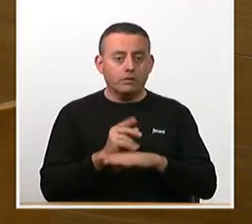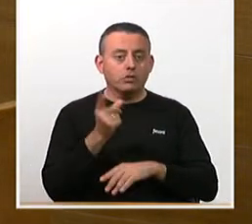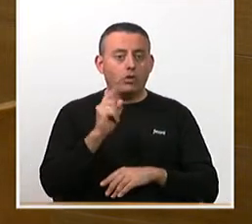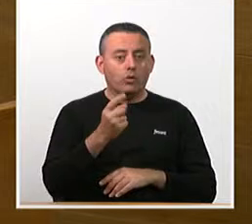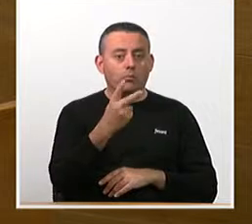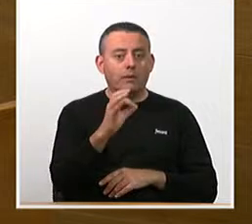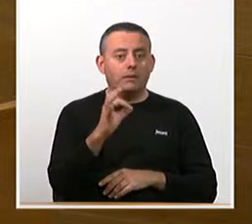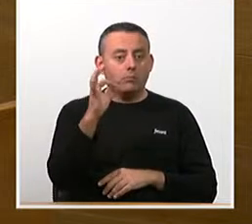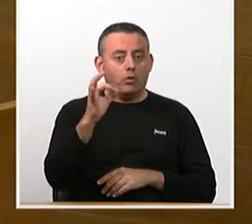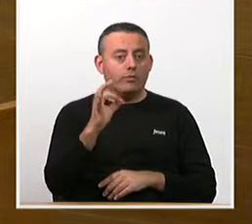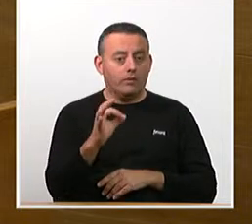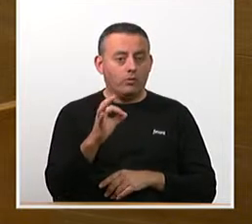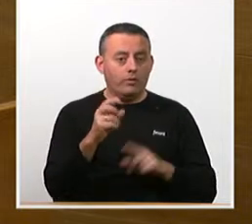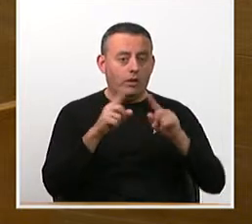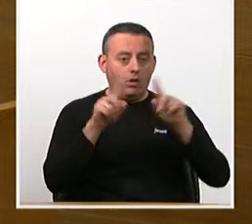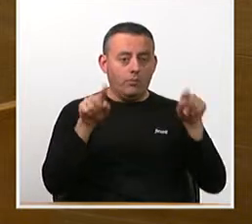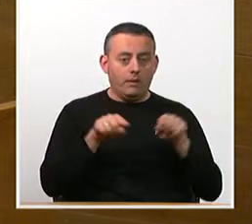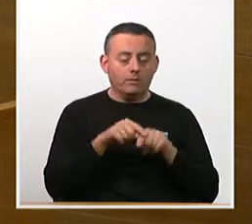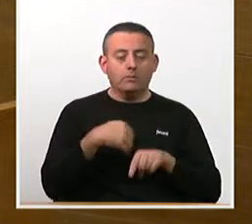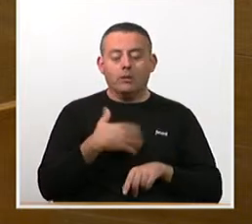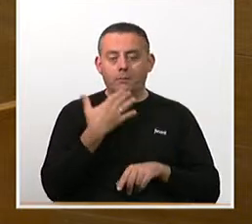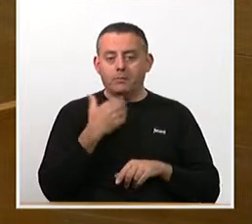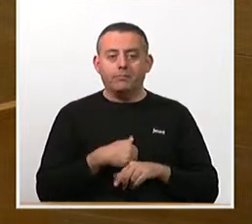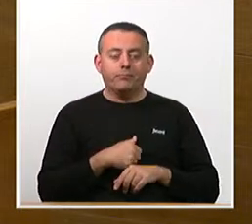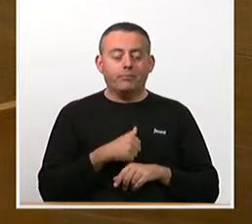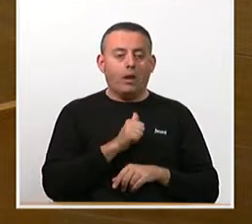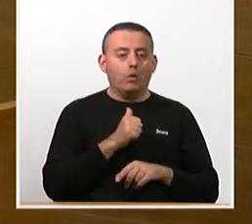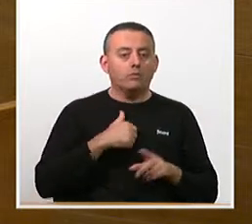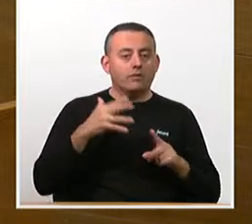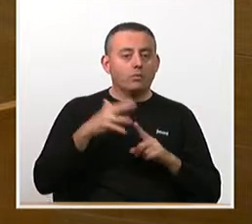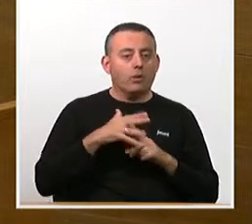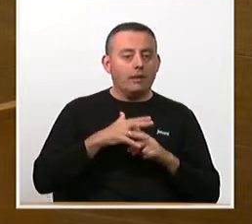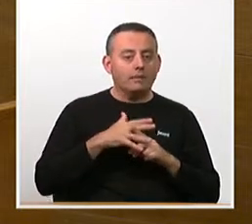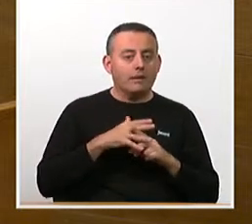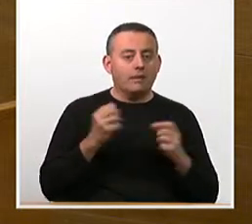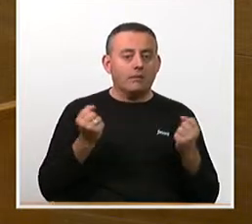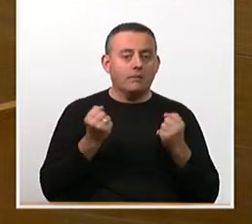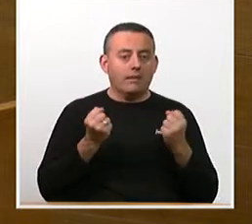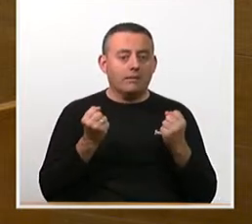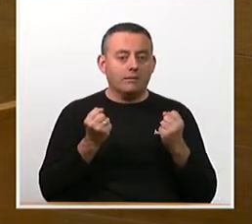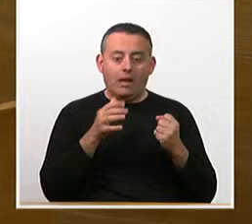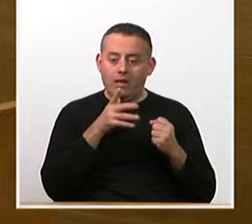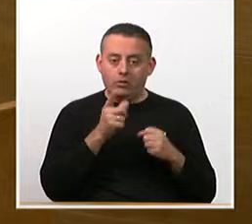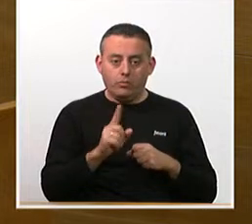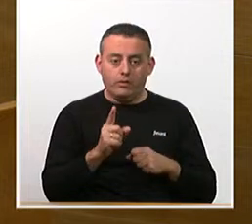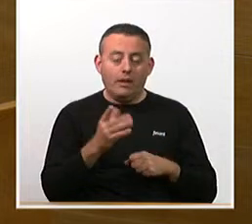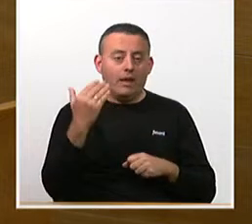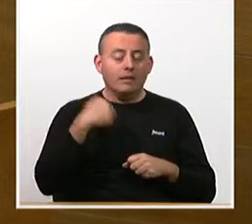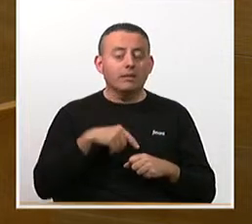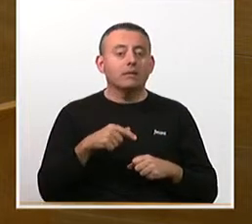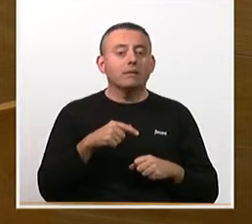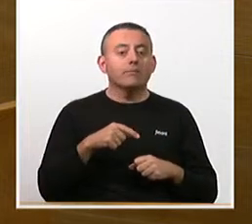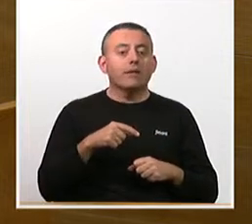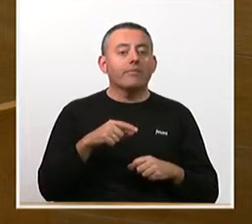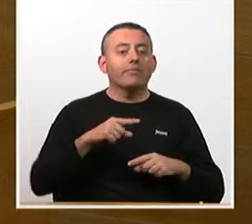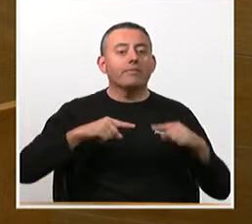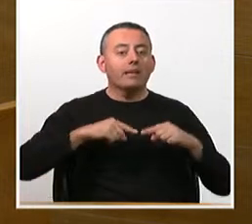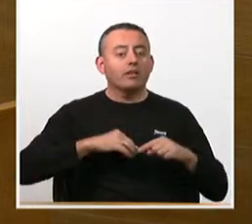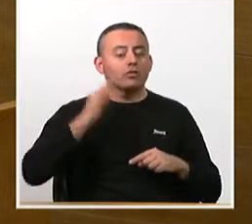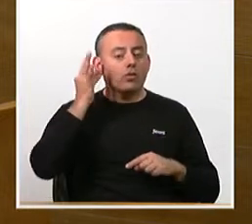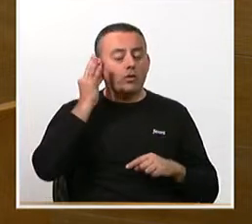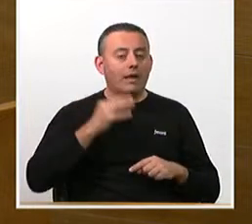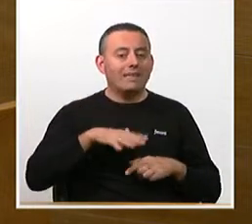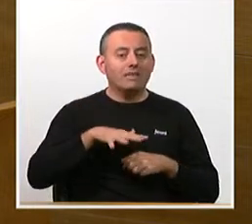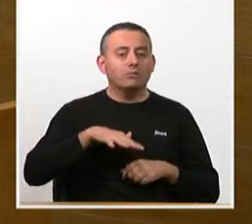nóminas y tampoco por ejemplo se podrá autofactura actividades tal como lo hacía por ejemplo la directora del Spy fuster que se pagaba así misma